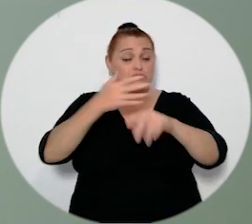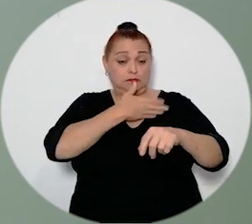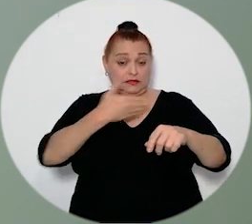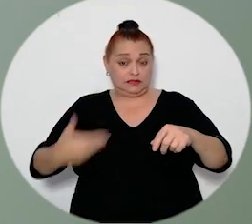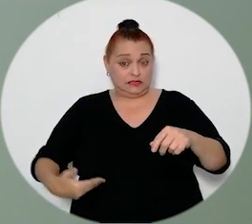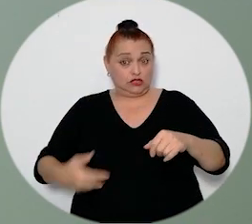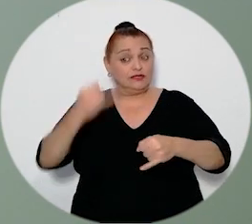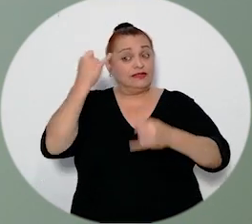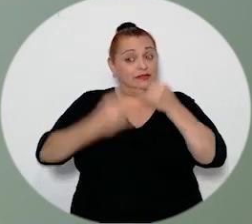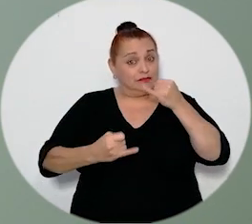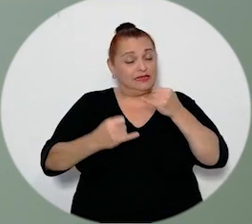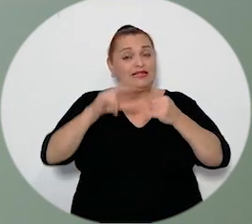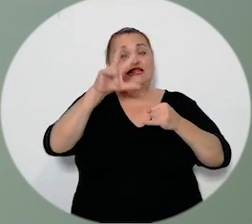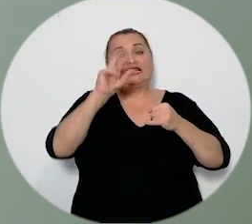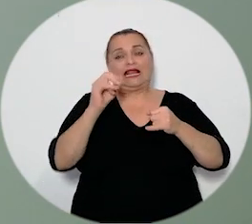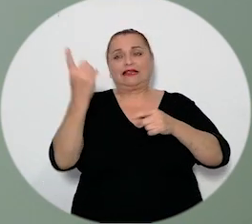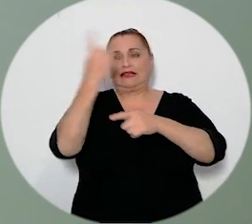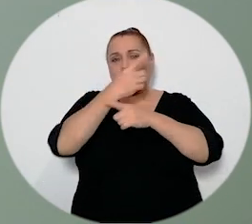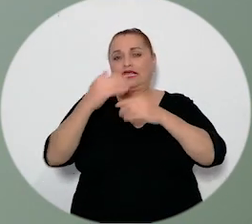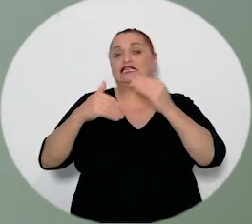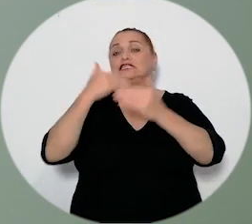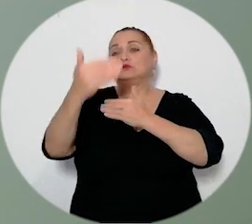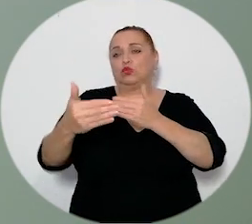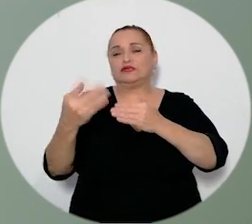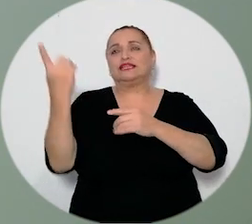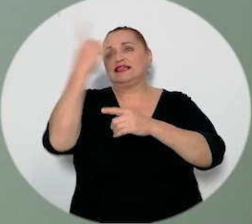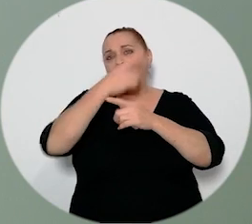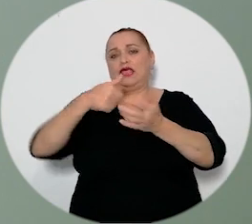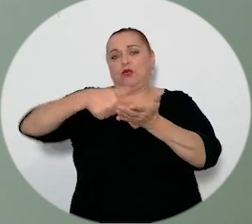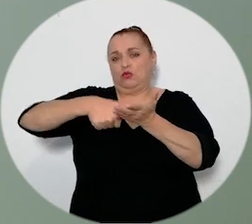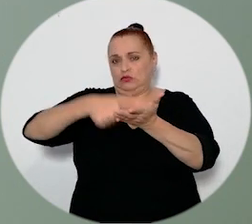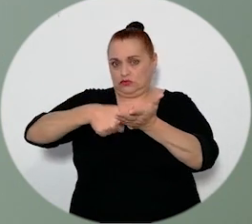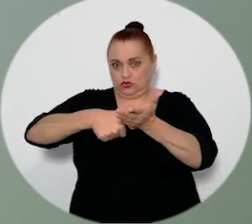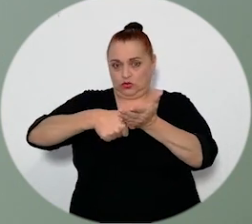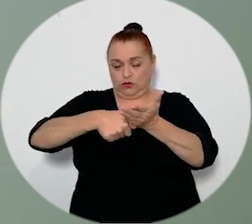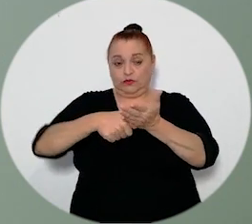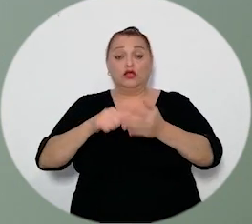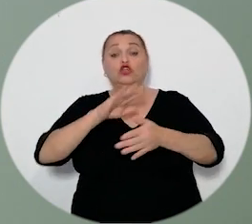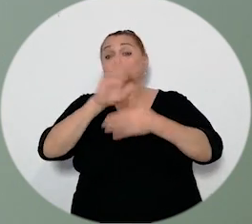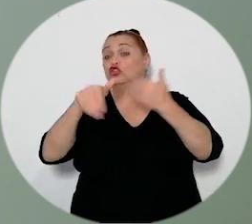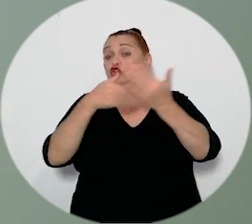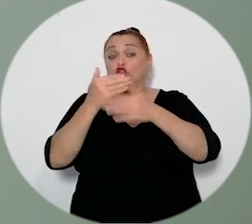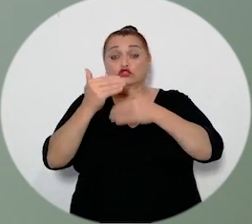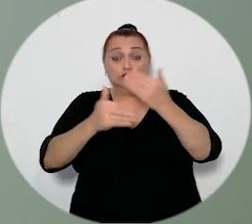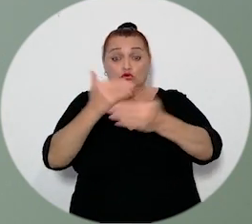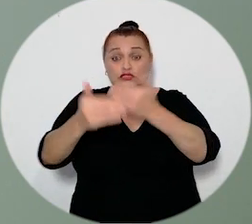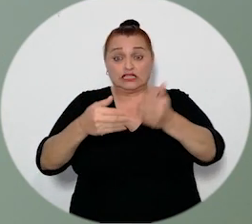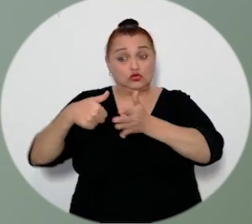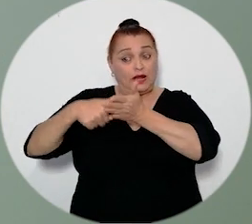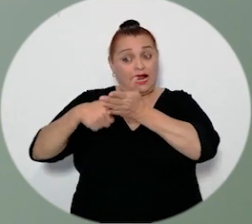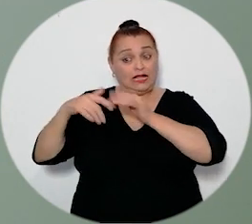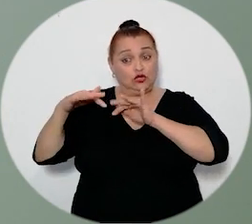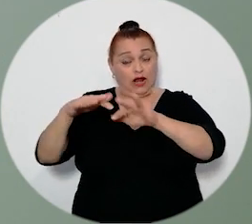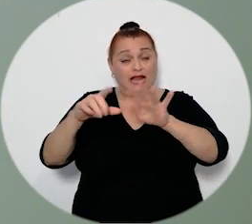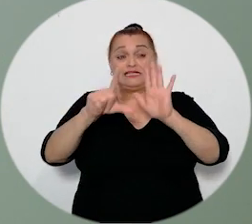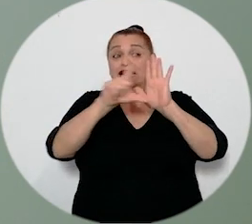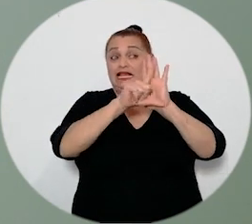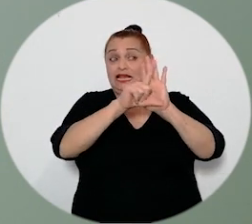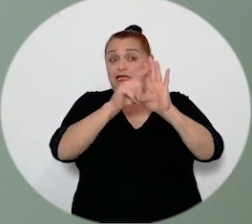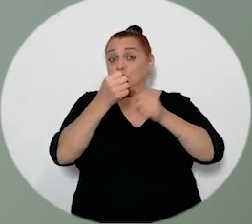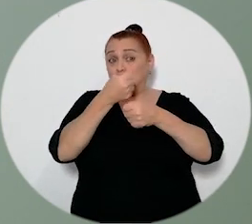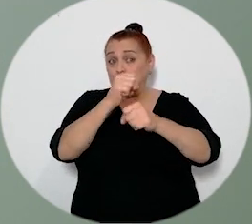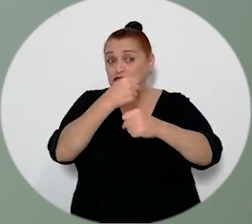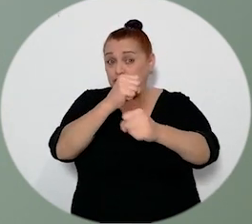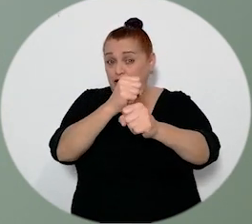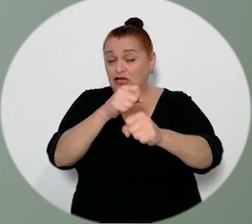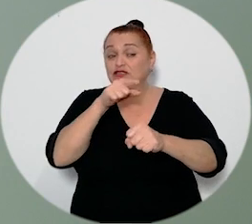deberá concluir dentro de los 30 días siguientes a la jornada de votación. Y en cuanto a los demás procesos electorales, como los legislativos o